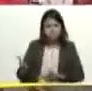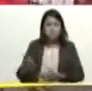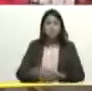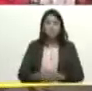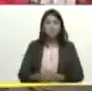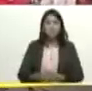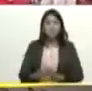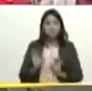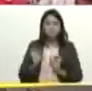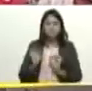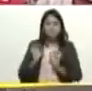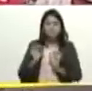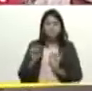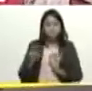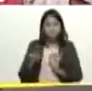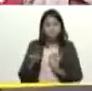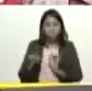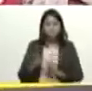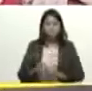certeras,